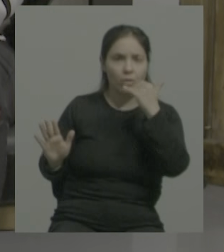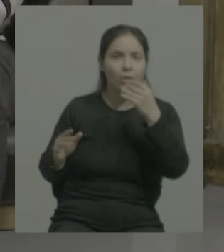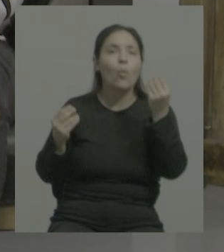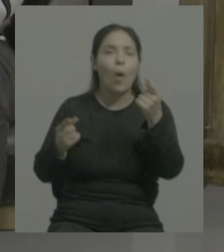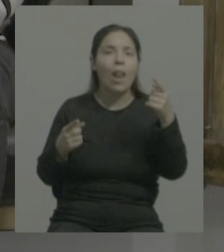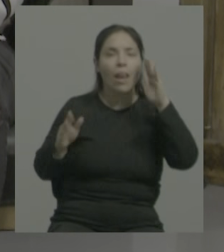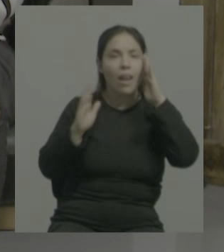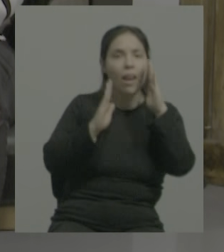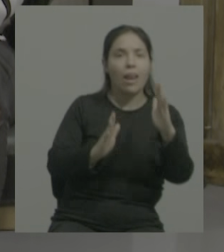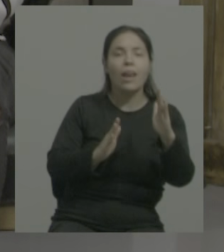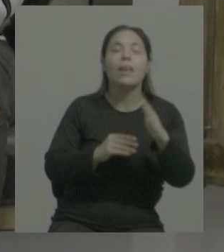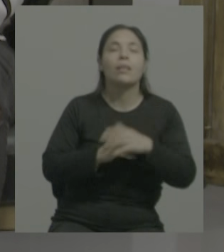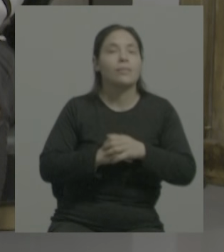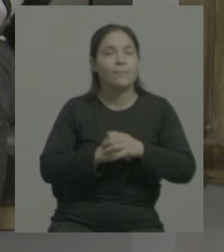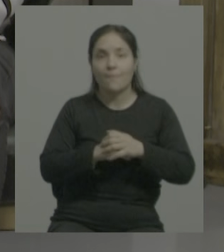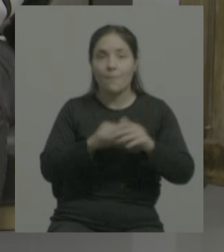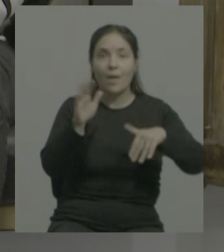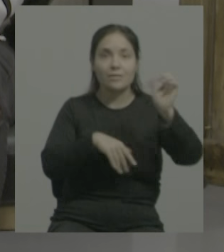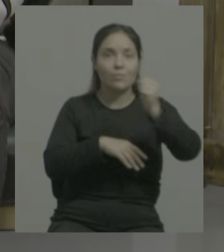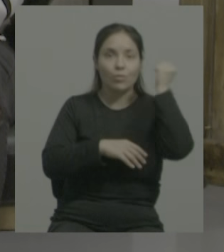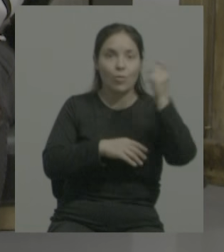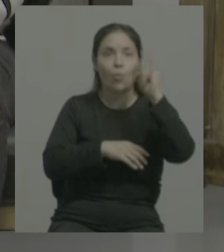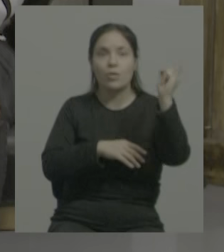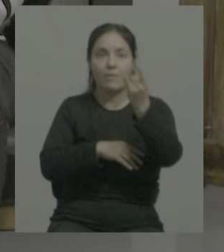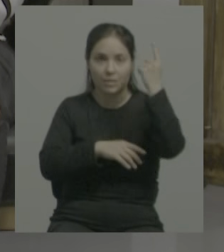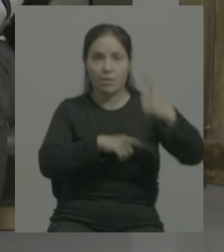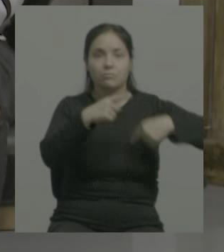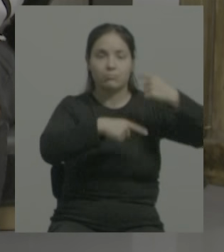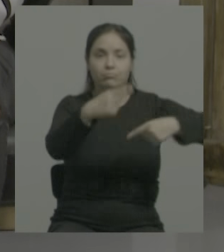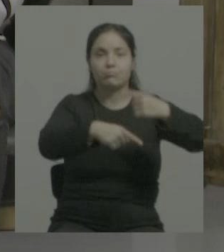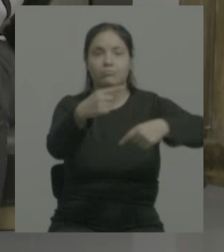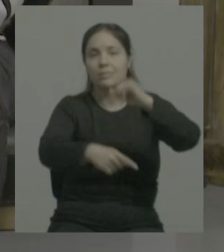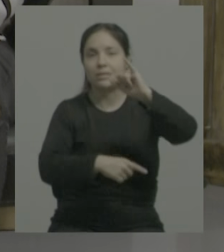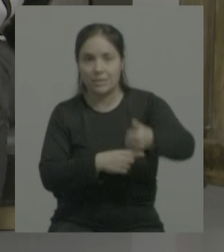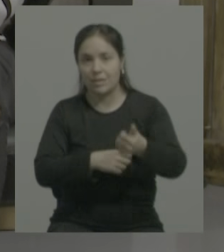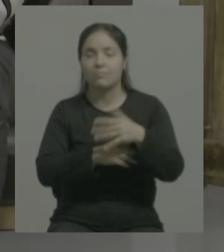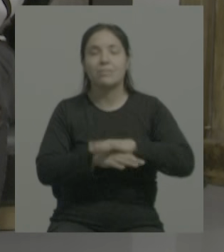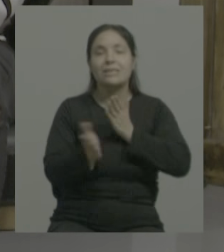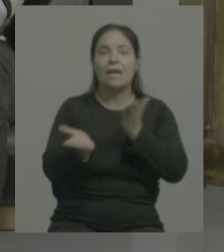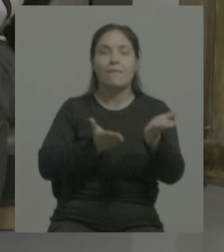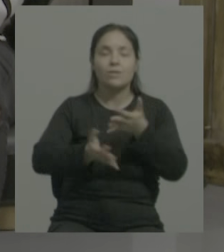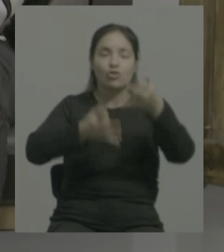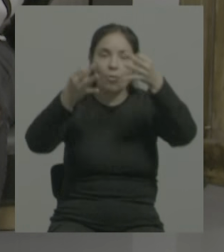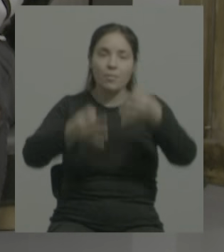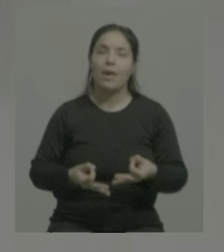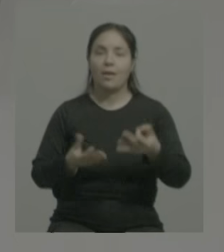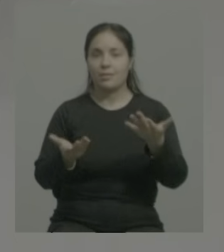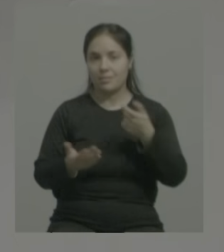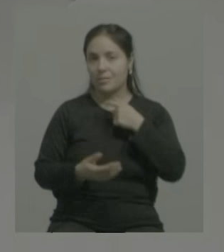que es el fondo de la cuestión, y es que las universidades funcionen, que funcionen bien y que tengamos un servicio de excelencia y de calidad.